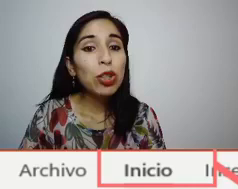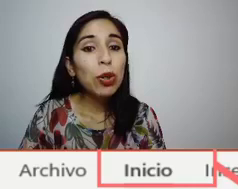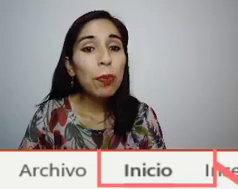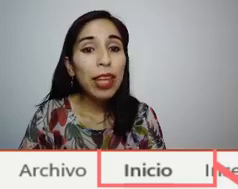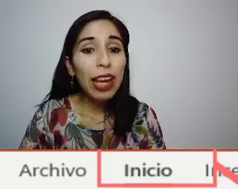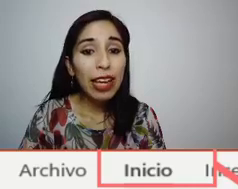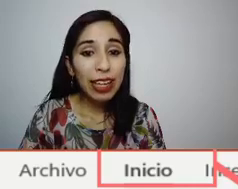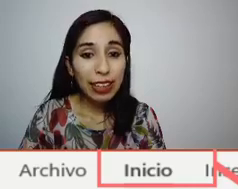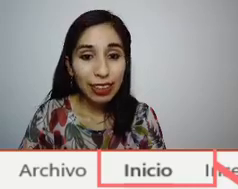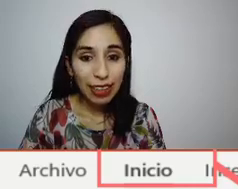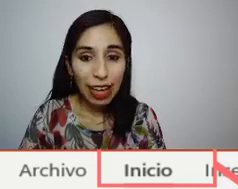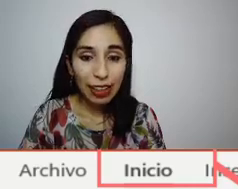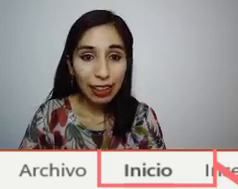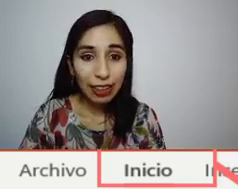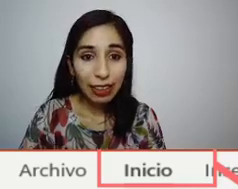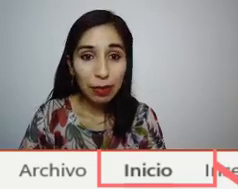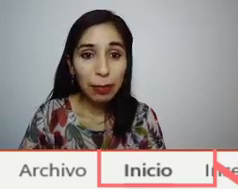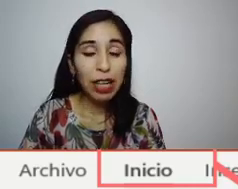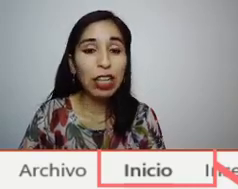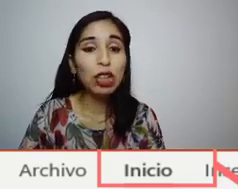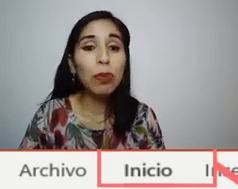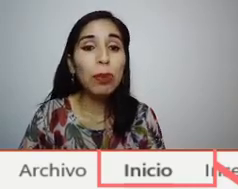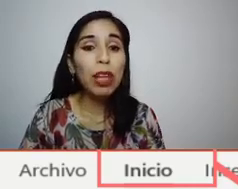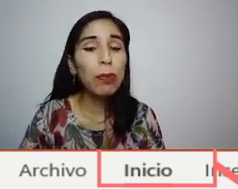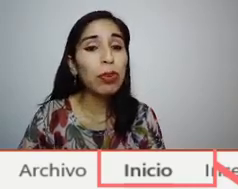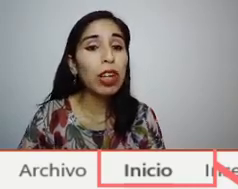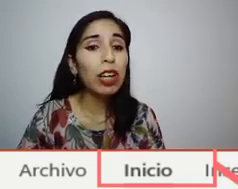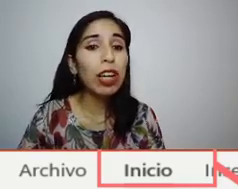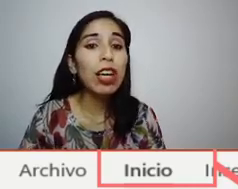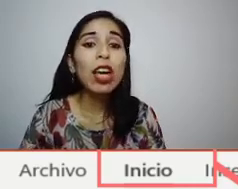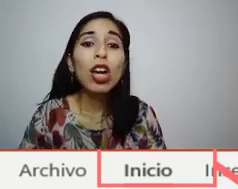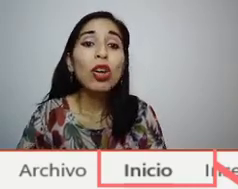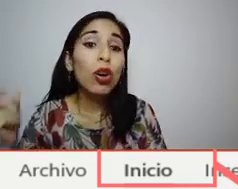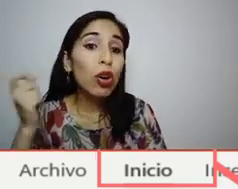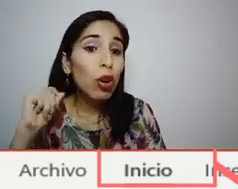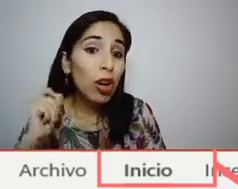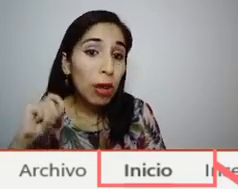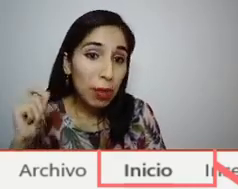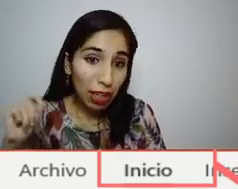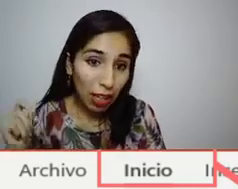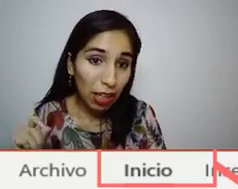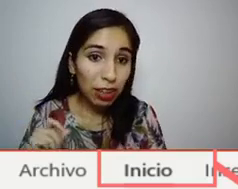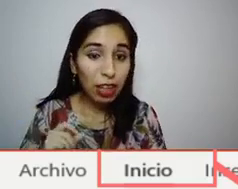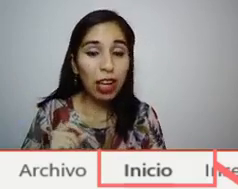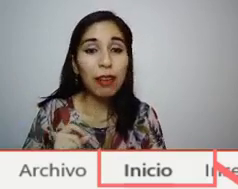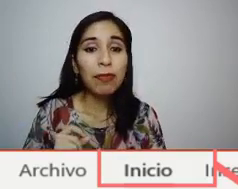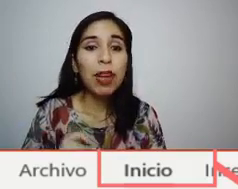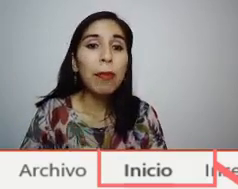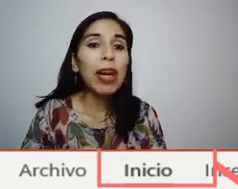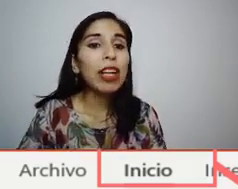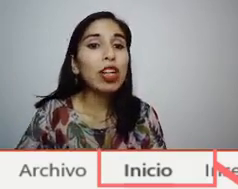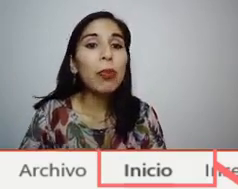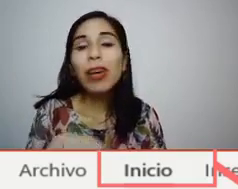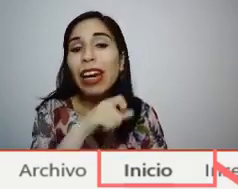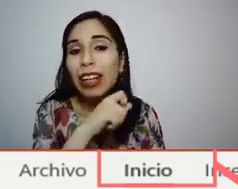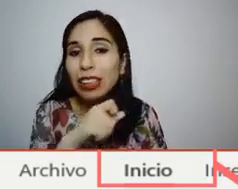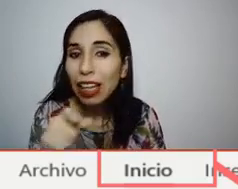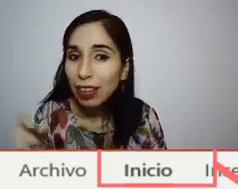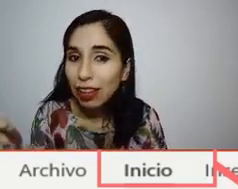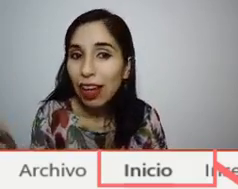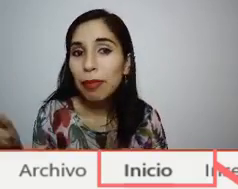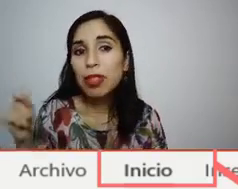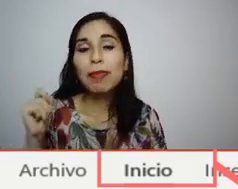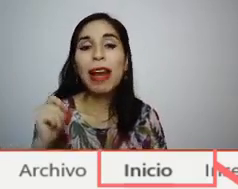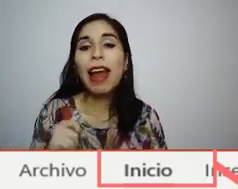para que yo pueda editar para que yo pueda ponerle color a mi letra para que yo pueda